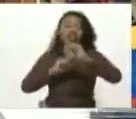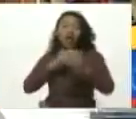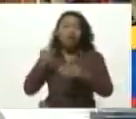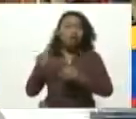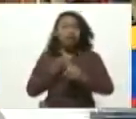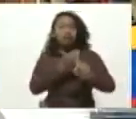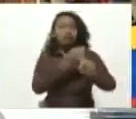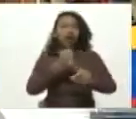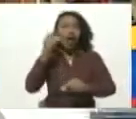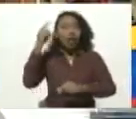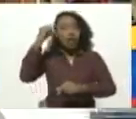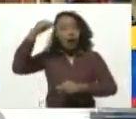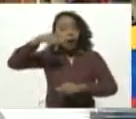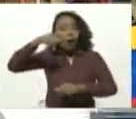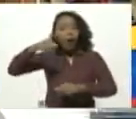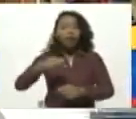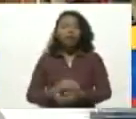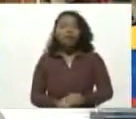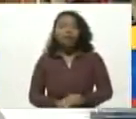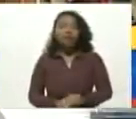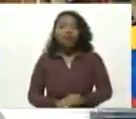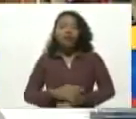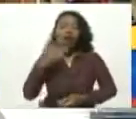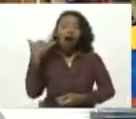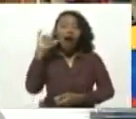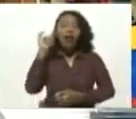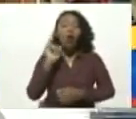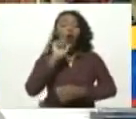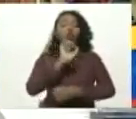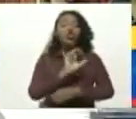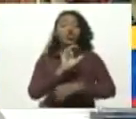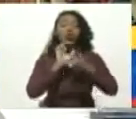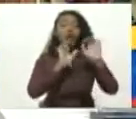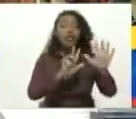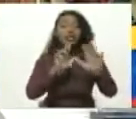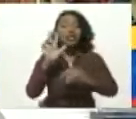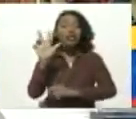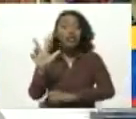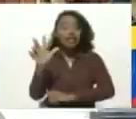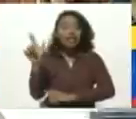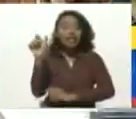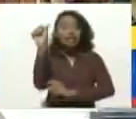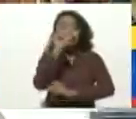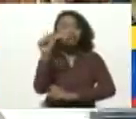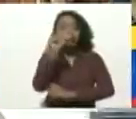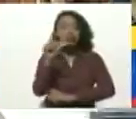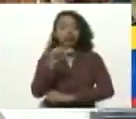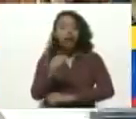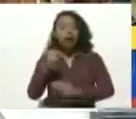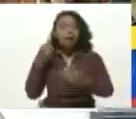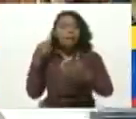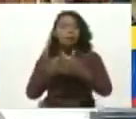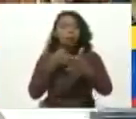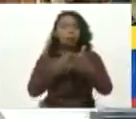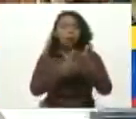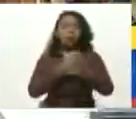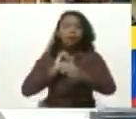con el día de hoy. Tenemos 83 semanas de combate al COVID,